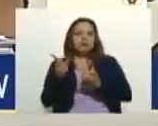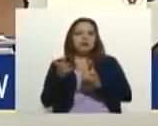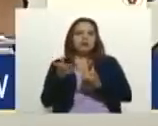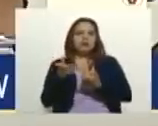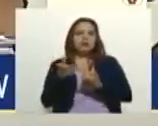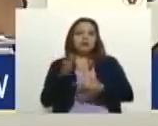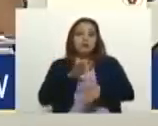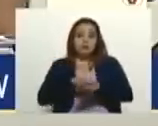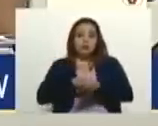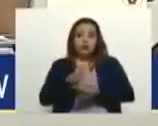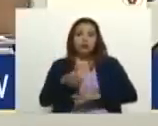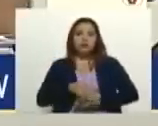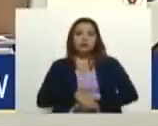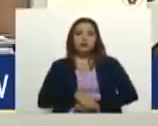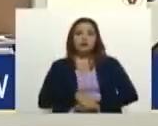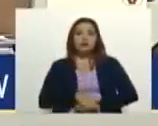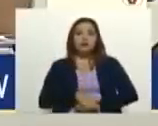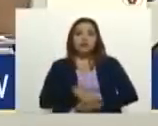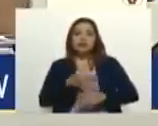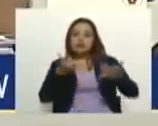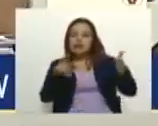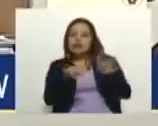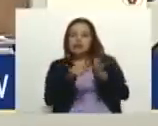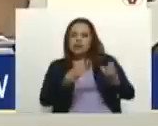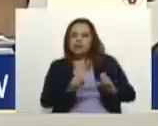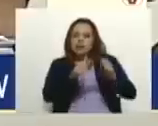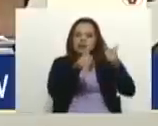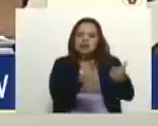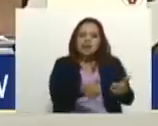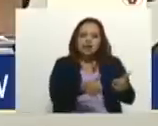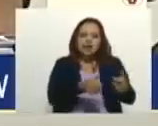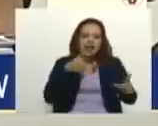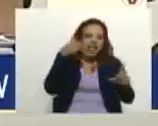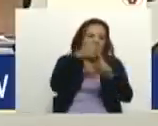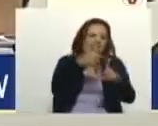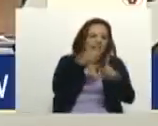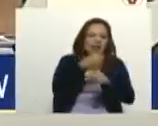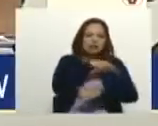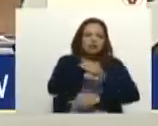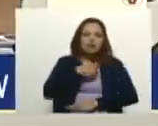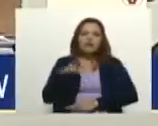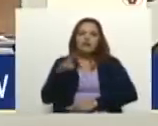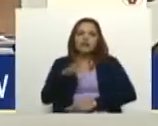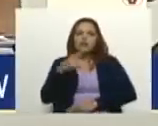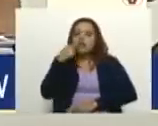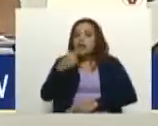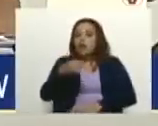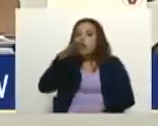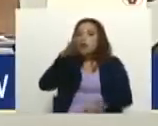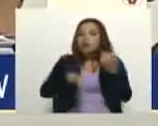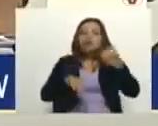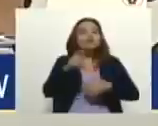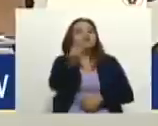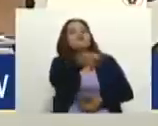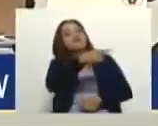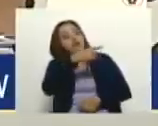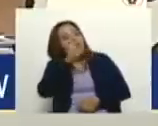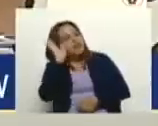porque ya iban a comenzar las agresiones contra nuestro país. Le dije, lo último que les conviene es a